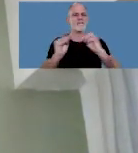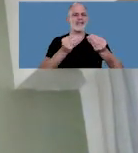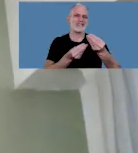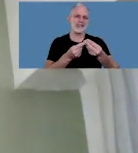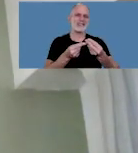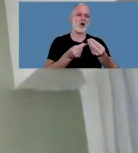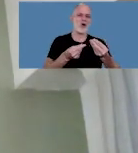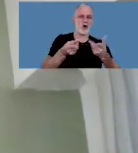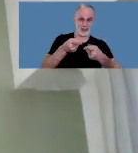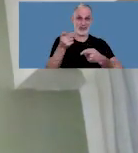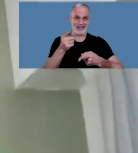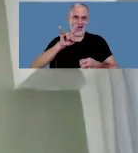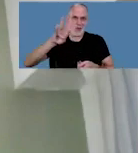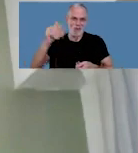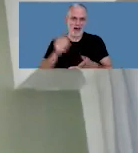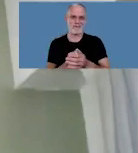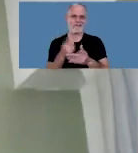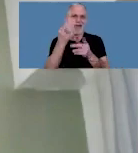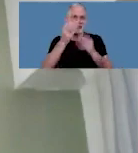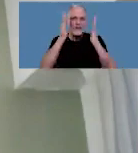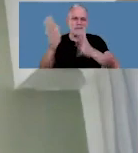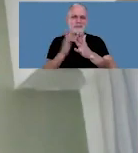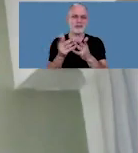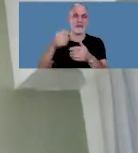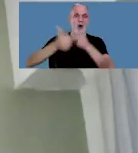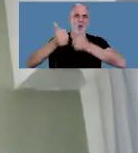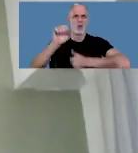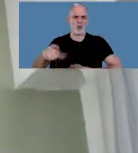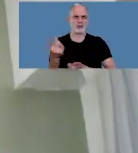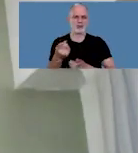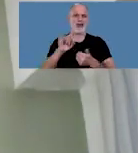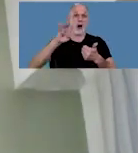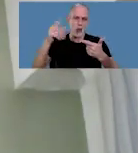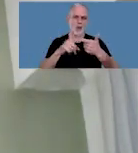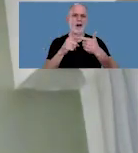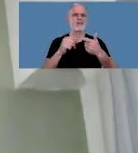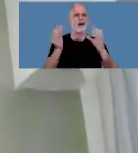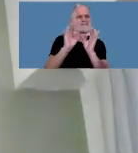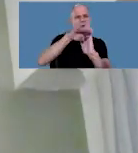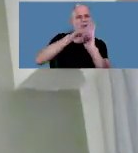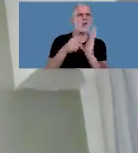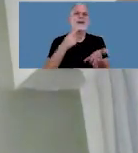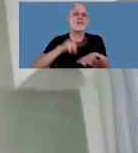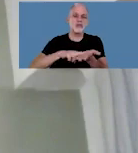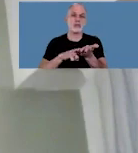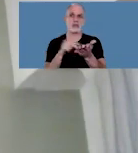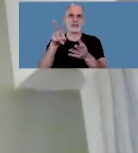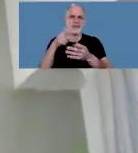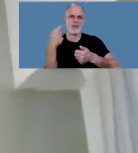de la UBA, especialización en sindicatura concursal también de la UBA, especialización en procedimiento tributario previsional y ley